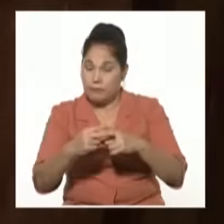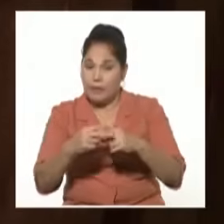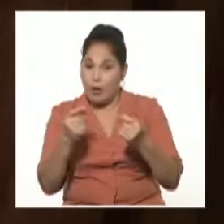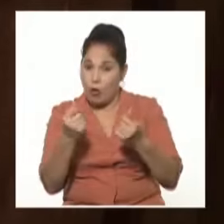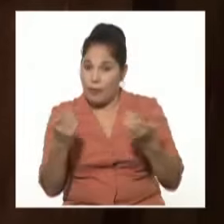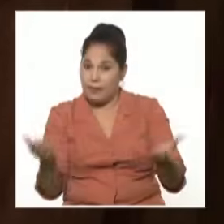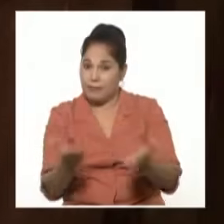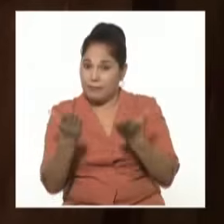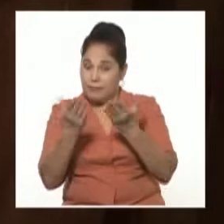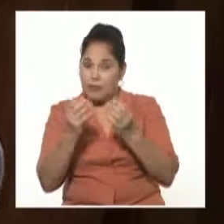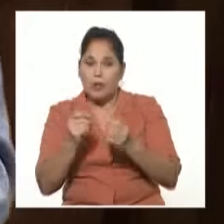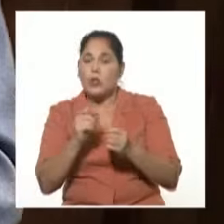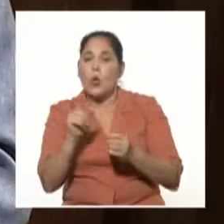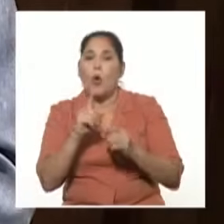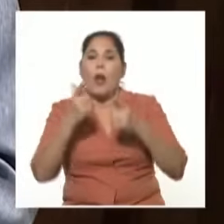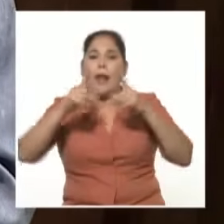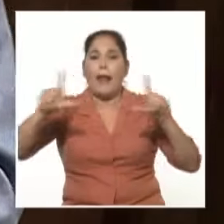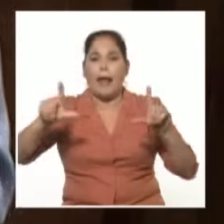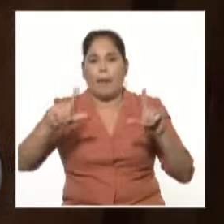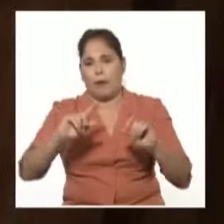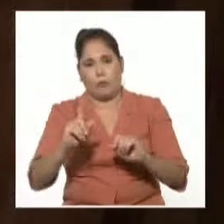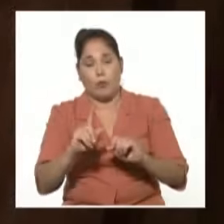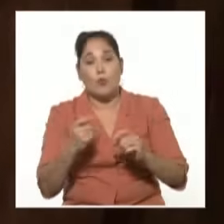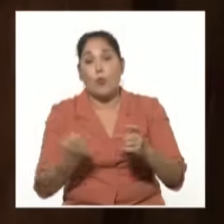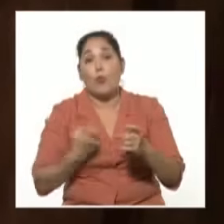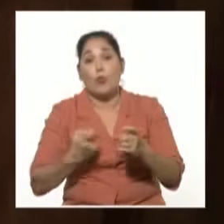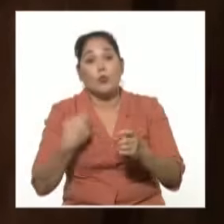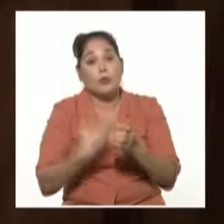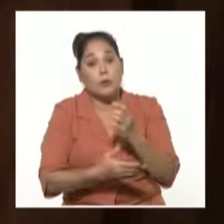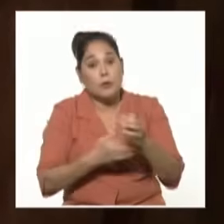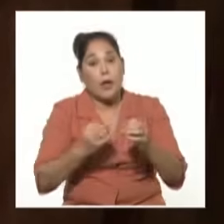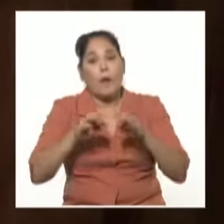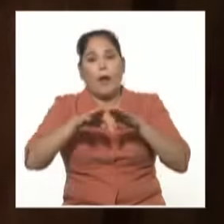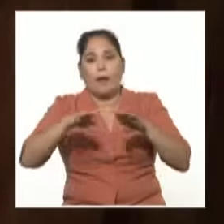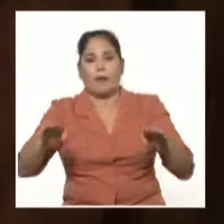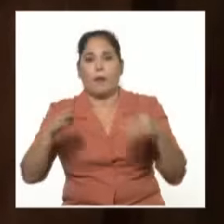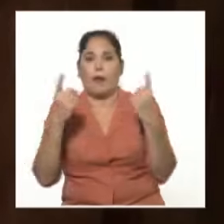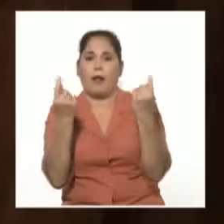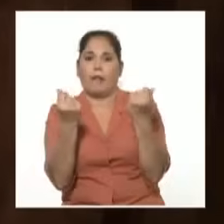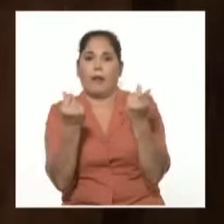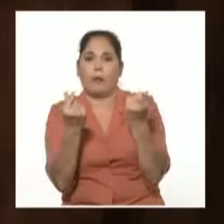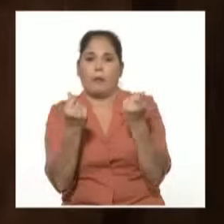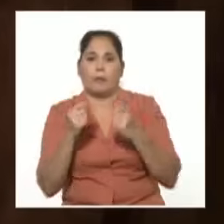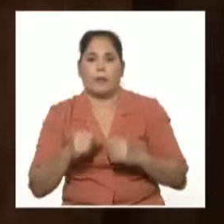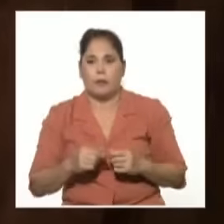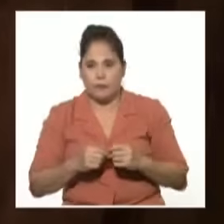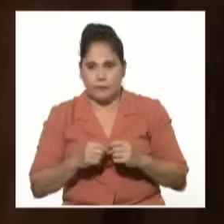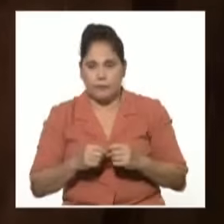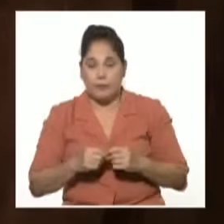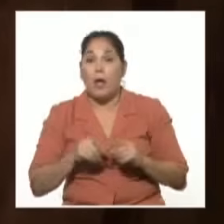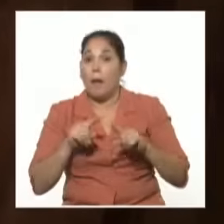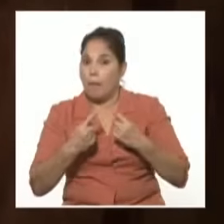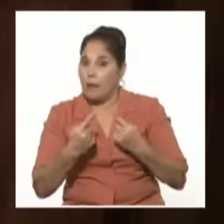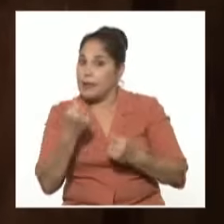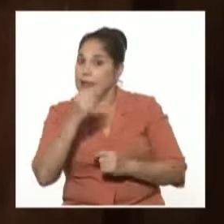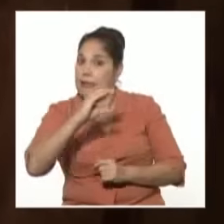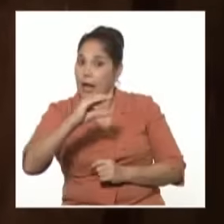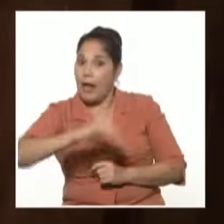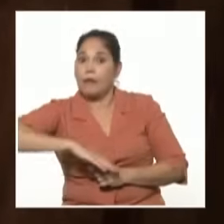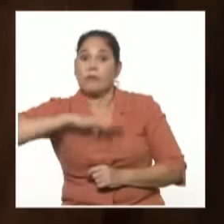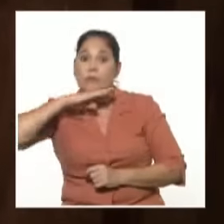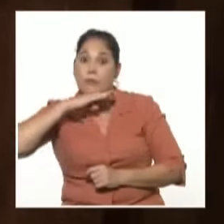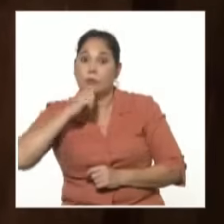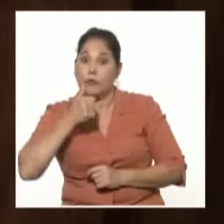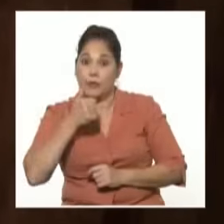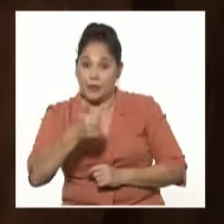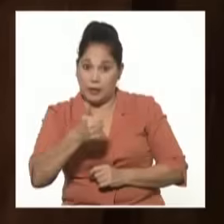la economía no es un eslogan, es una batalla concreta por la estabilidad de la vida cotidiana, porque el salario alcance,